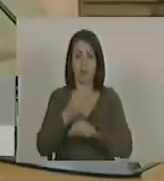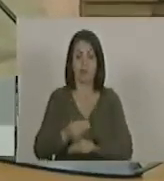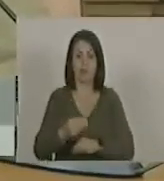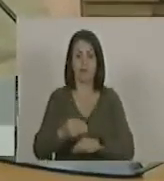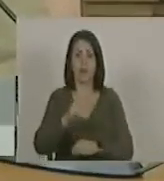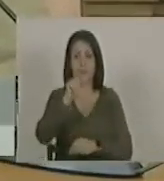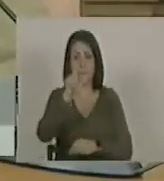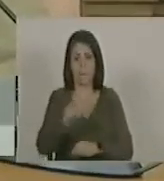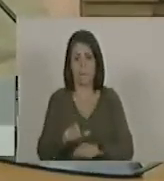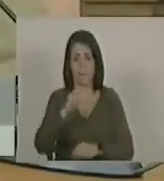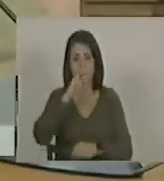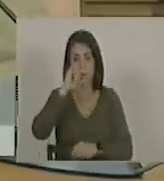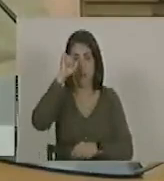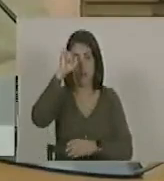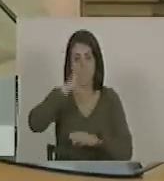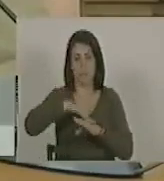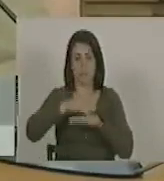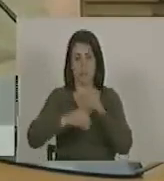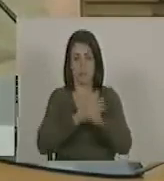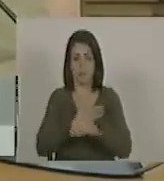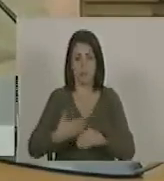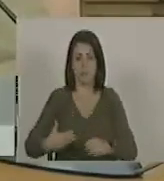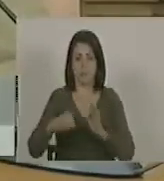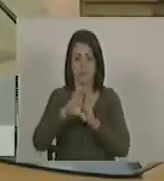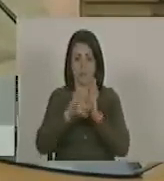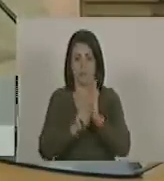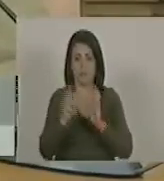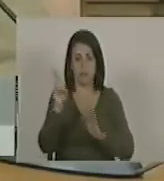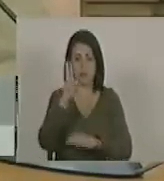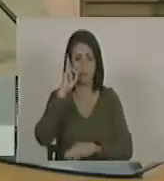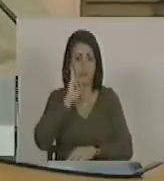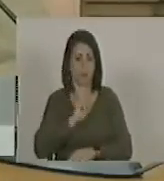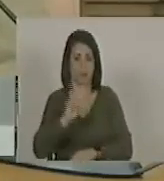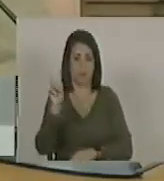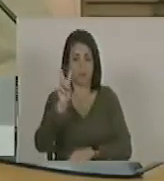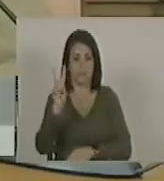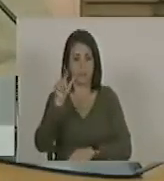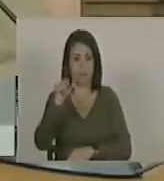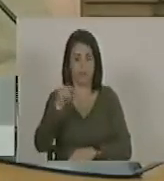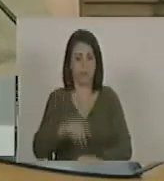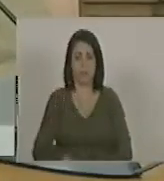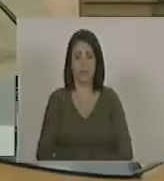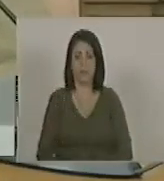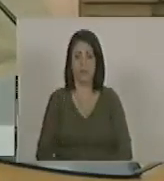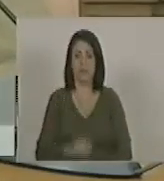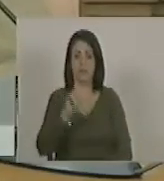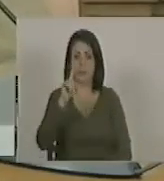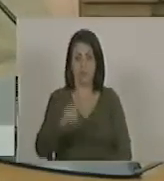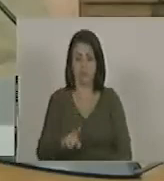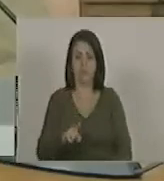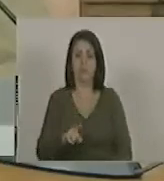ciudadano Nicolás Maduro Moros, presidente constitucional de la República Bolivariana de Venezuela,